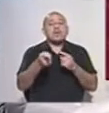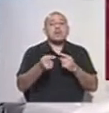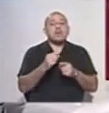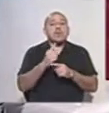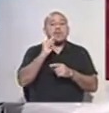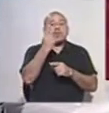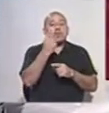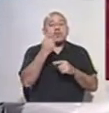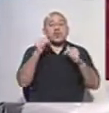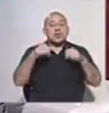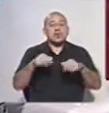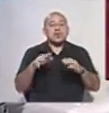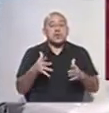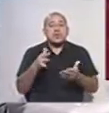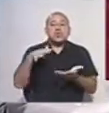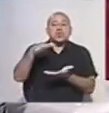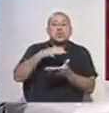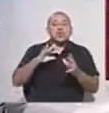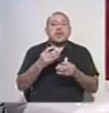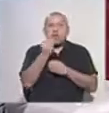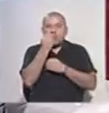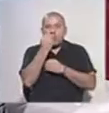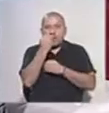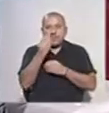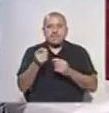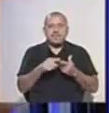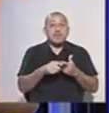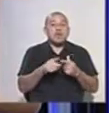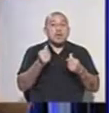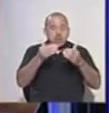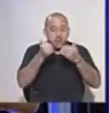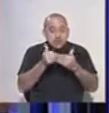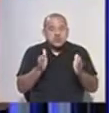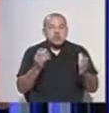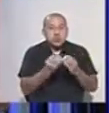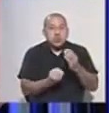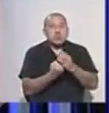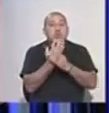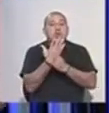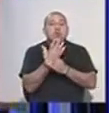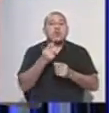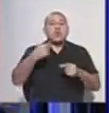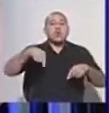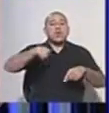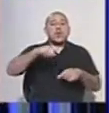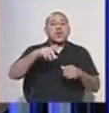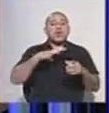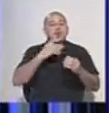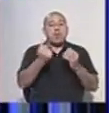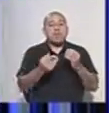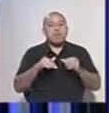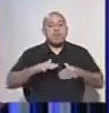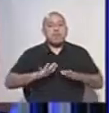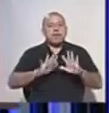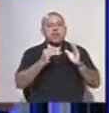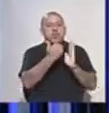de los piques de hoy, que es un lugar para ir a comer. Sí. Que abrió nuevo en Montevideo, relativamente nuevo. Nos prepararon una receta